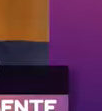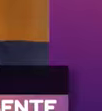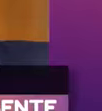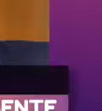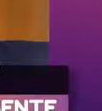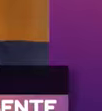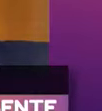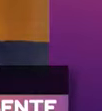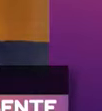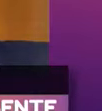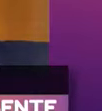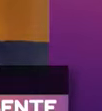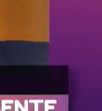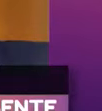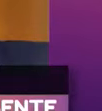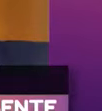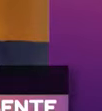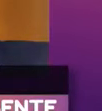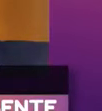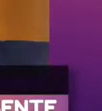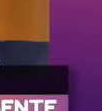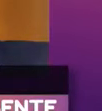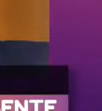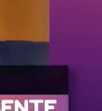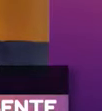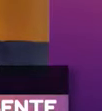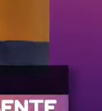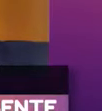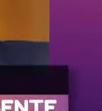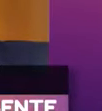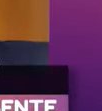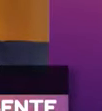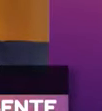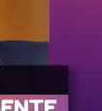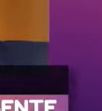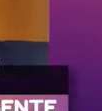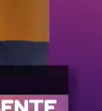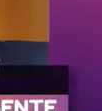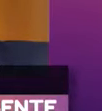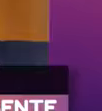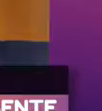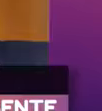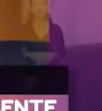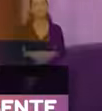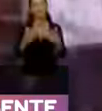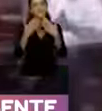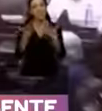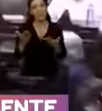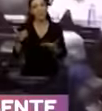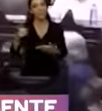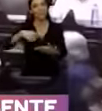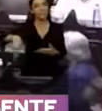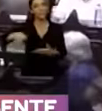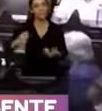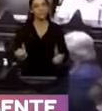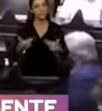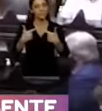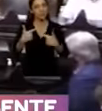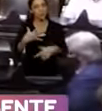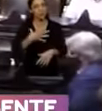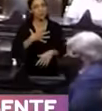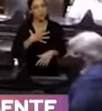también tiene que ver con ese perfil político y el liderar quizás a un equipo de economistas, a un equipo de especialistas. Correcto. Y no